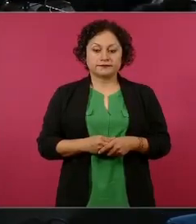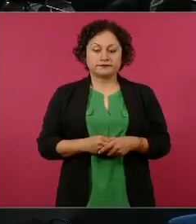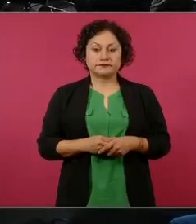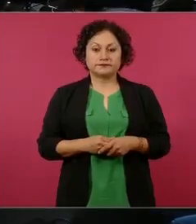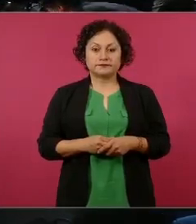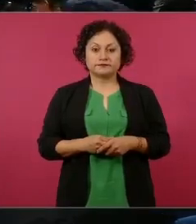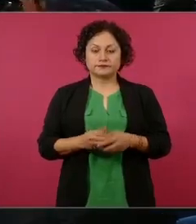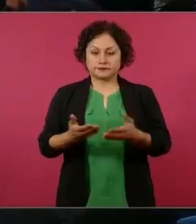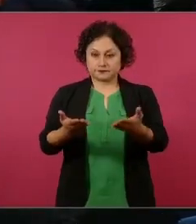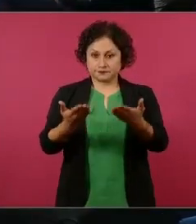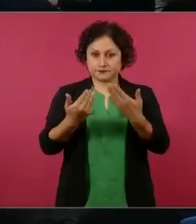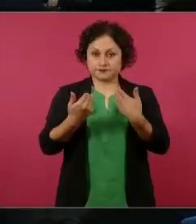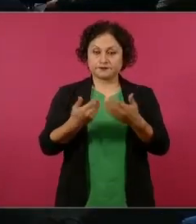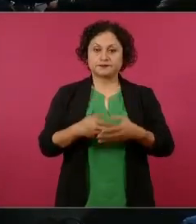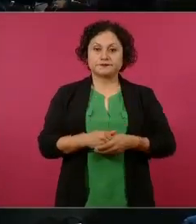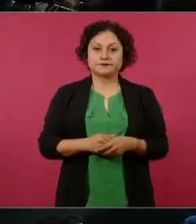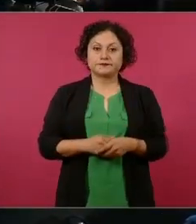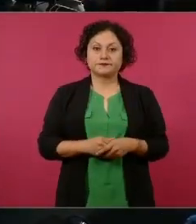Adelante.